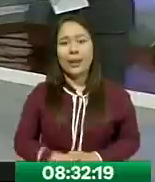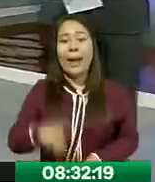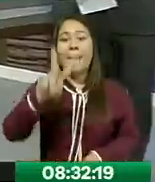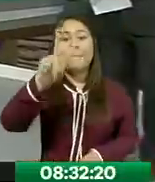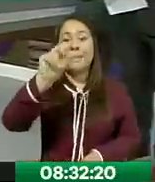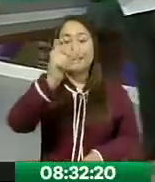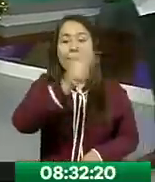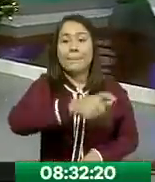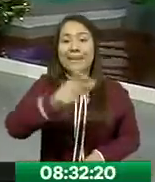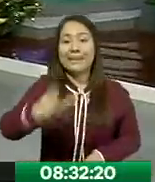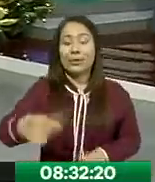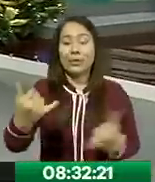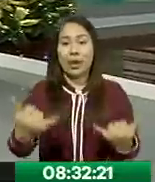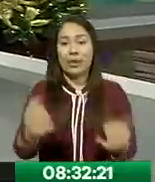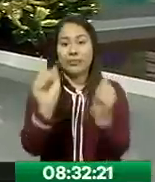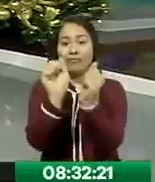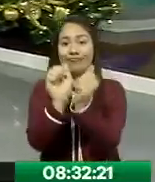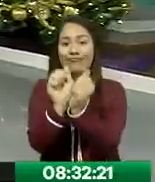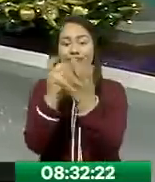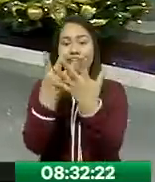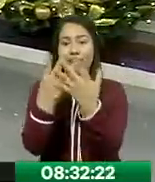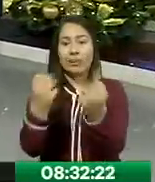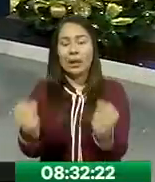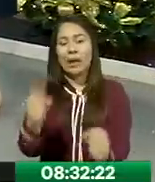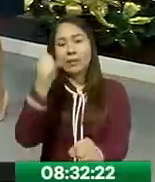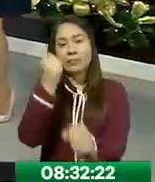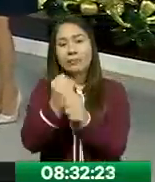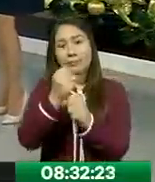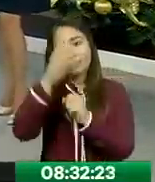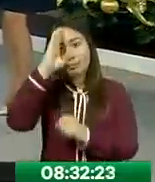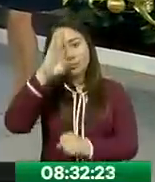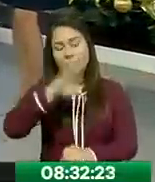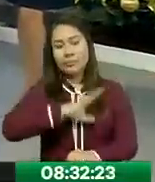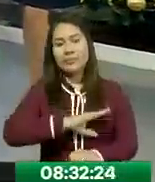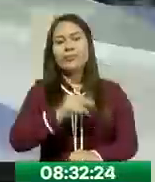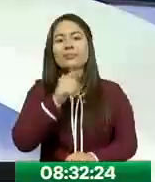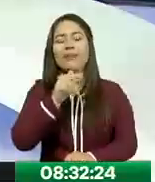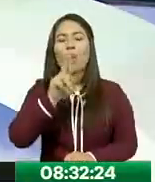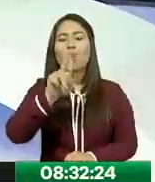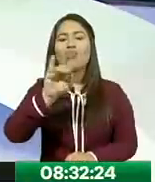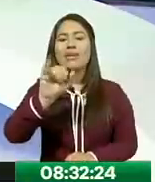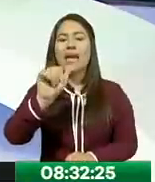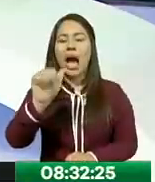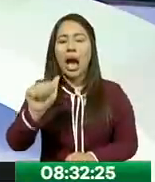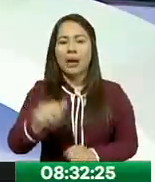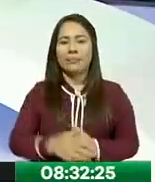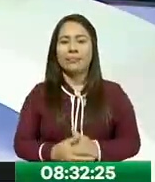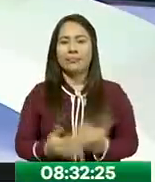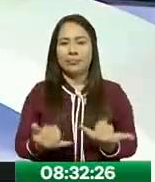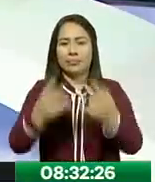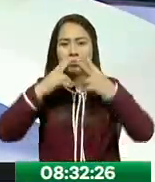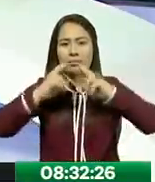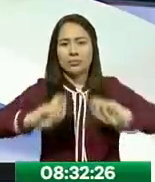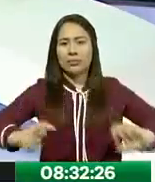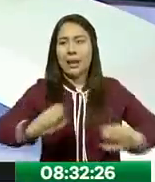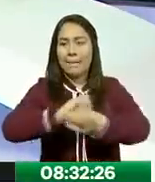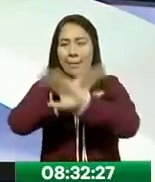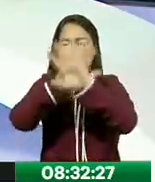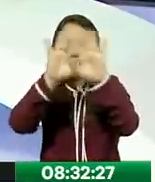20 personas fueron detenidas en un operativo realizado por la UIAC la madrugada de